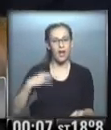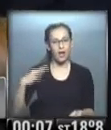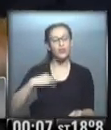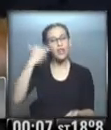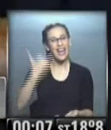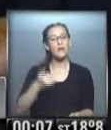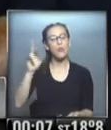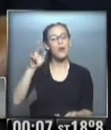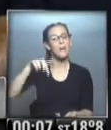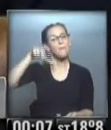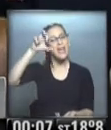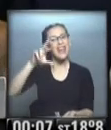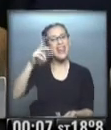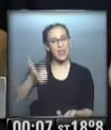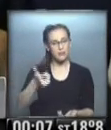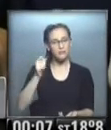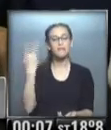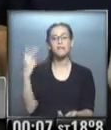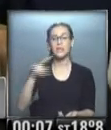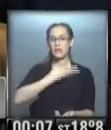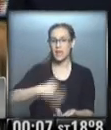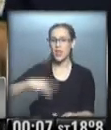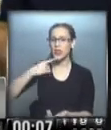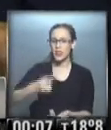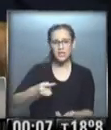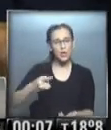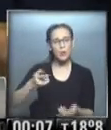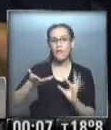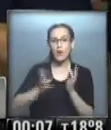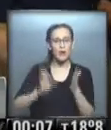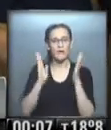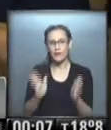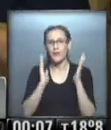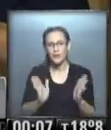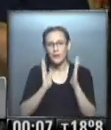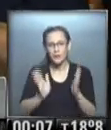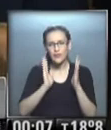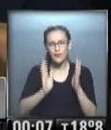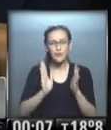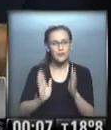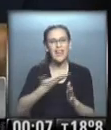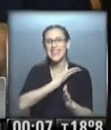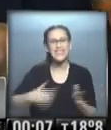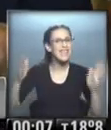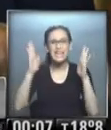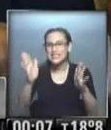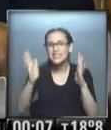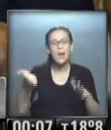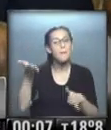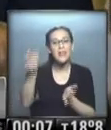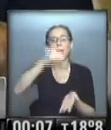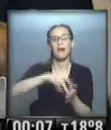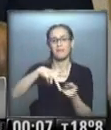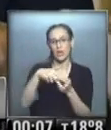Verónica Pereda, Boudou aseguró que es casi una obsesión de la presidenta el avance de la ciencia y la tecnología.